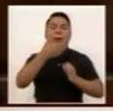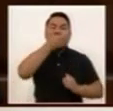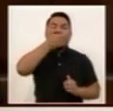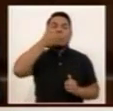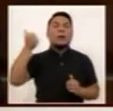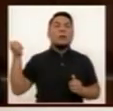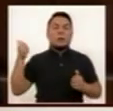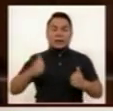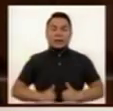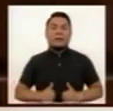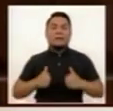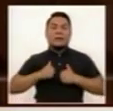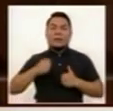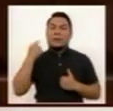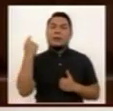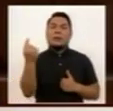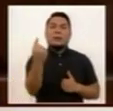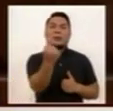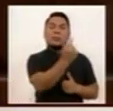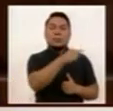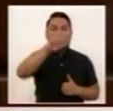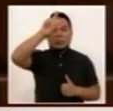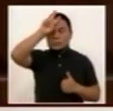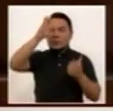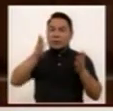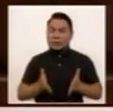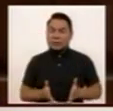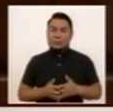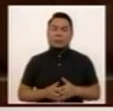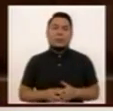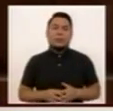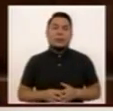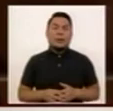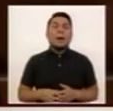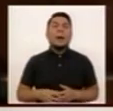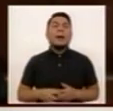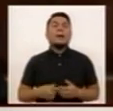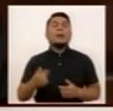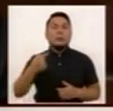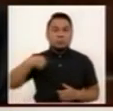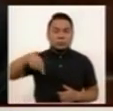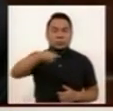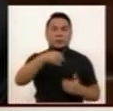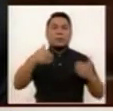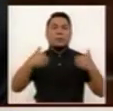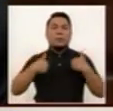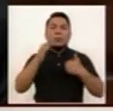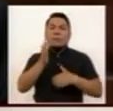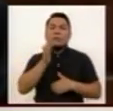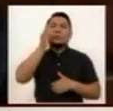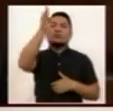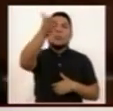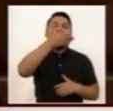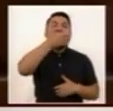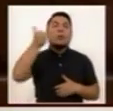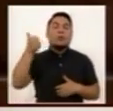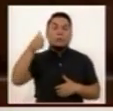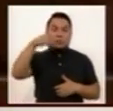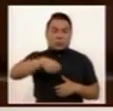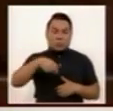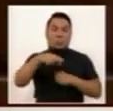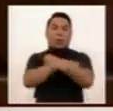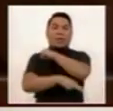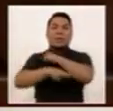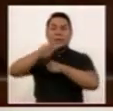de cada uno de los peruanos. Para que tengamos un futuro mejor como nación y que nuestros hijos